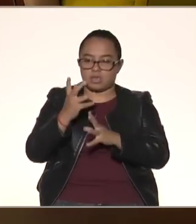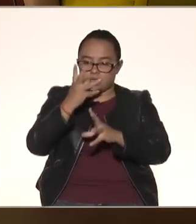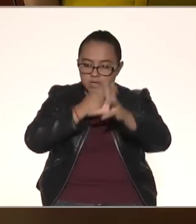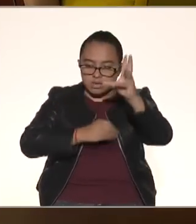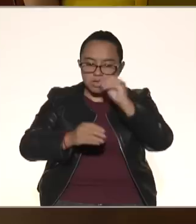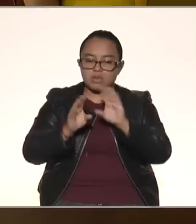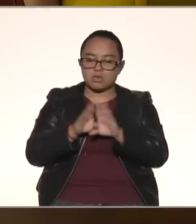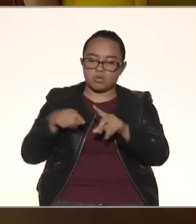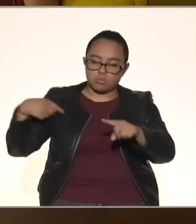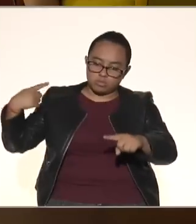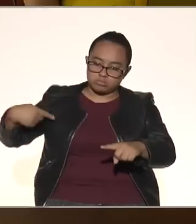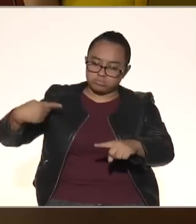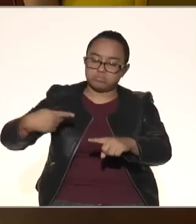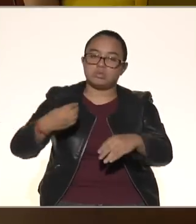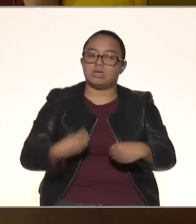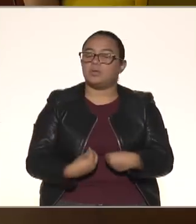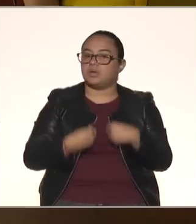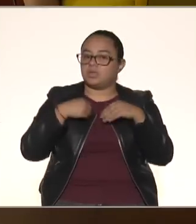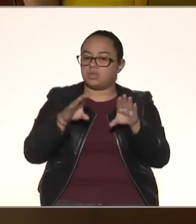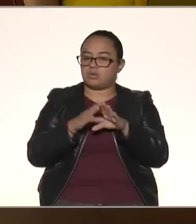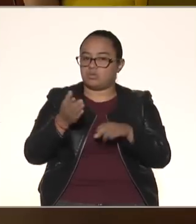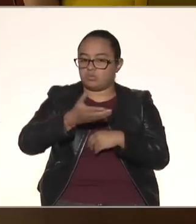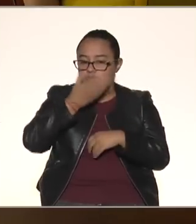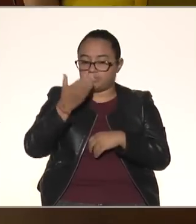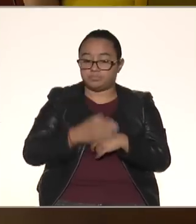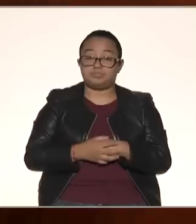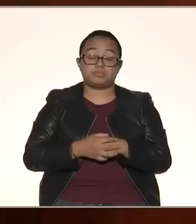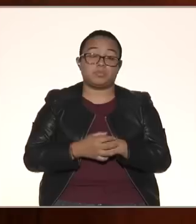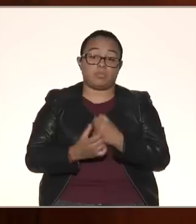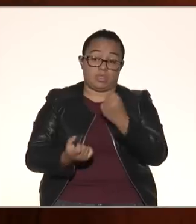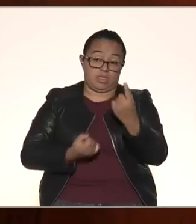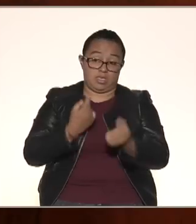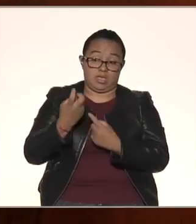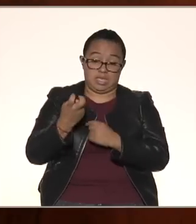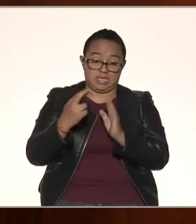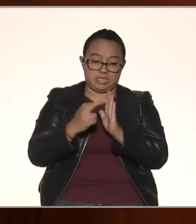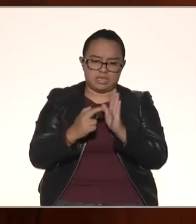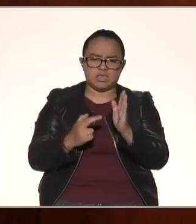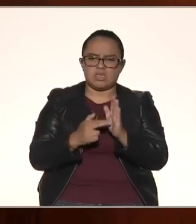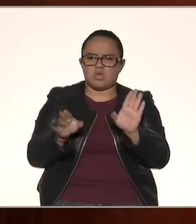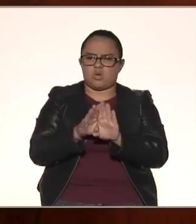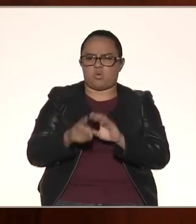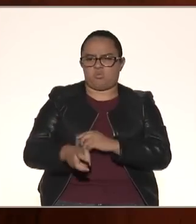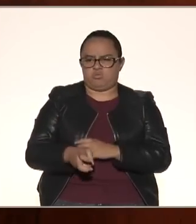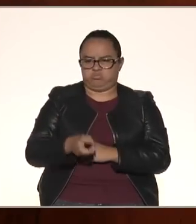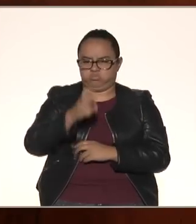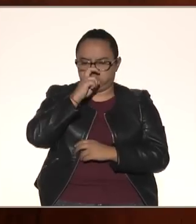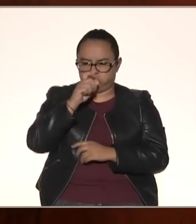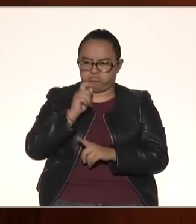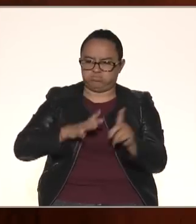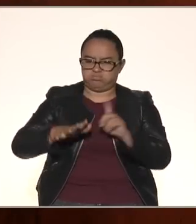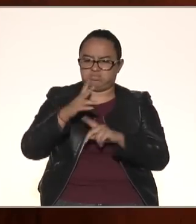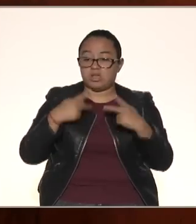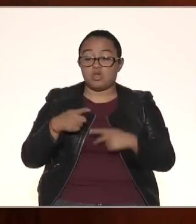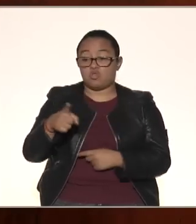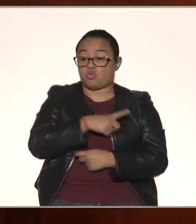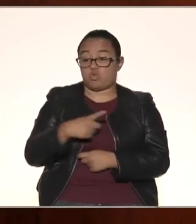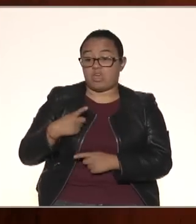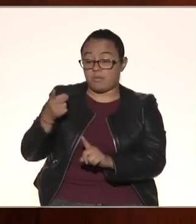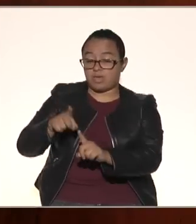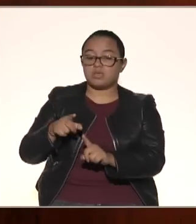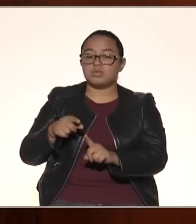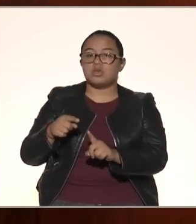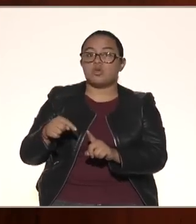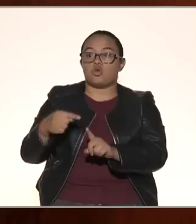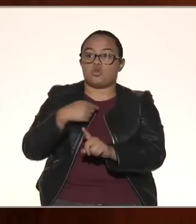replicando a lo largo de nuestra vida, muchas de estas reglas, que son rígidas, y son reglas sociales, con el deber ser, o yo tengo